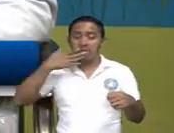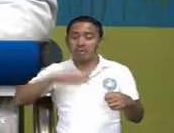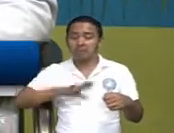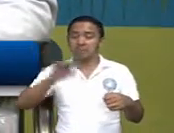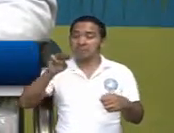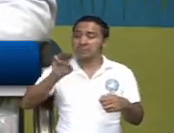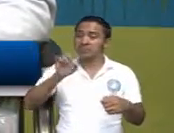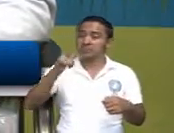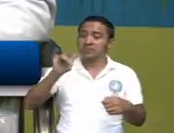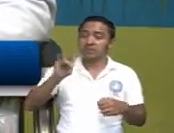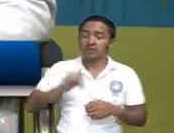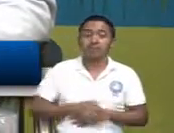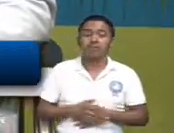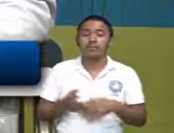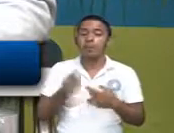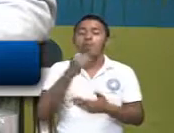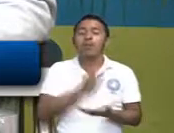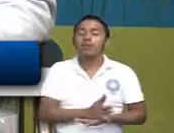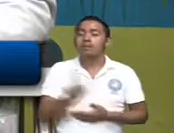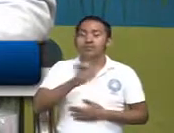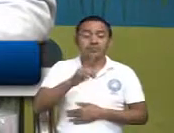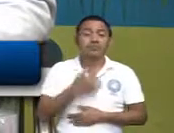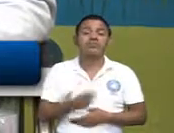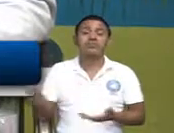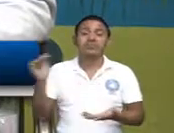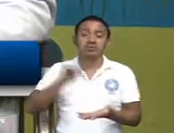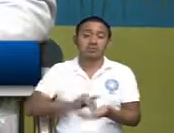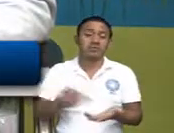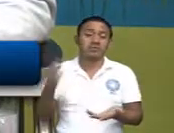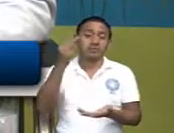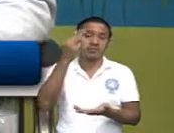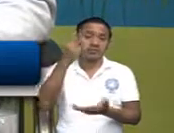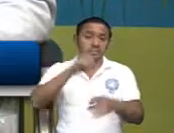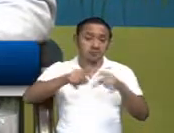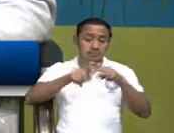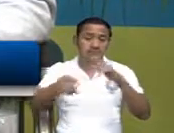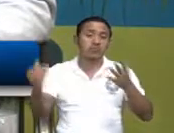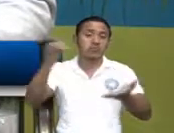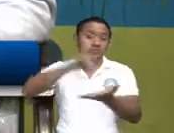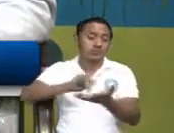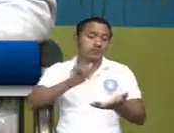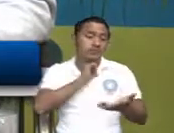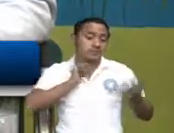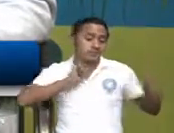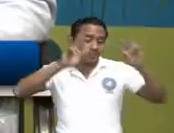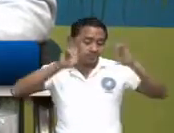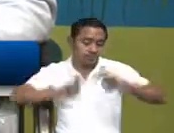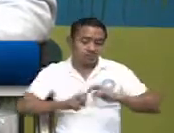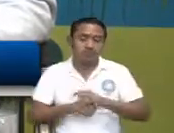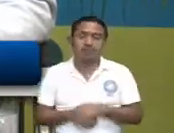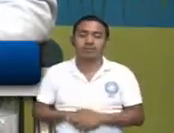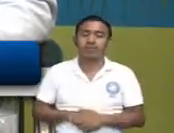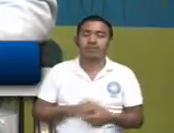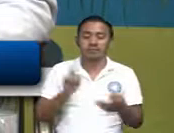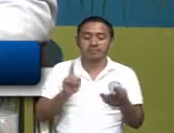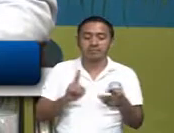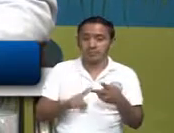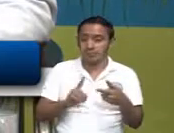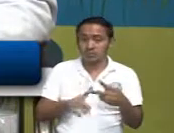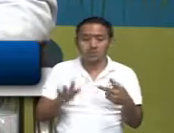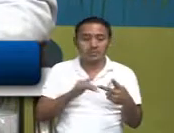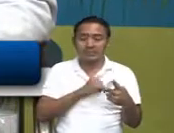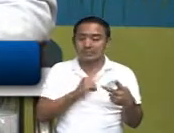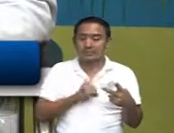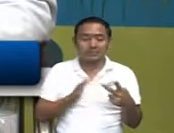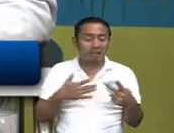termina todo hay que repetirlo hay que repetirla a los tres meses a los tres meses y si no pasa pues entonces ya la cosa se